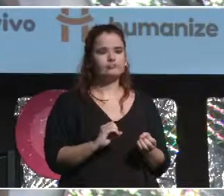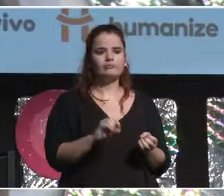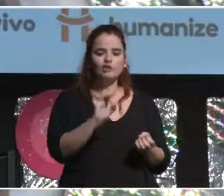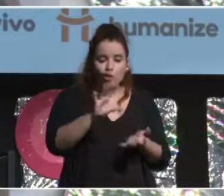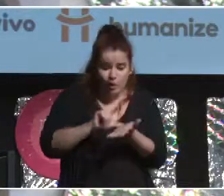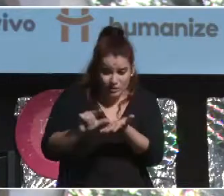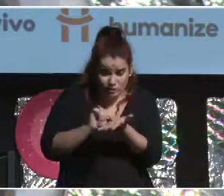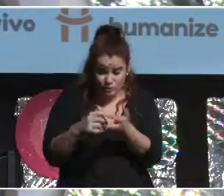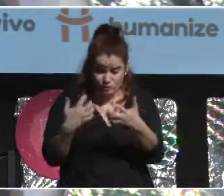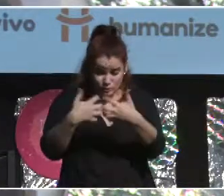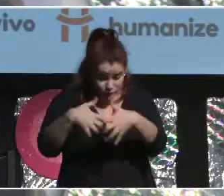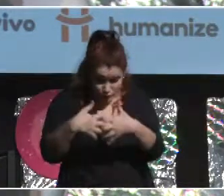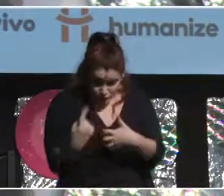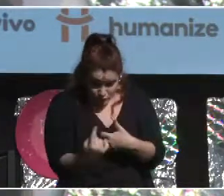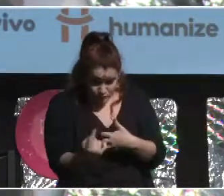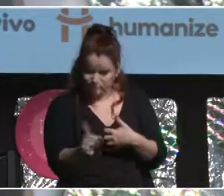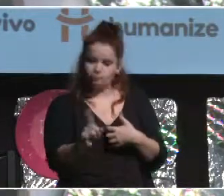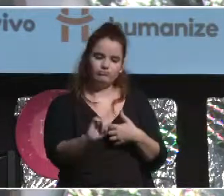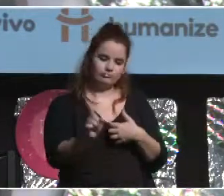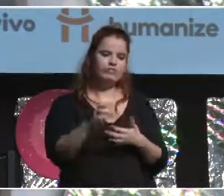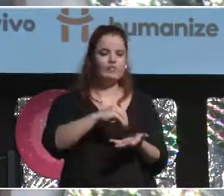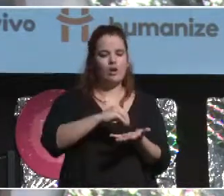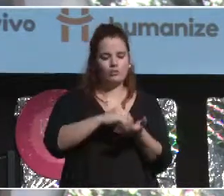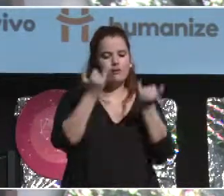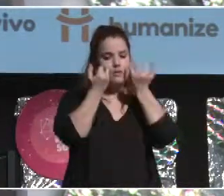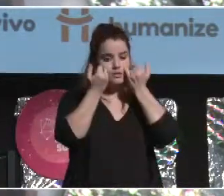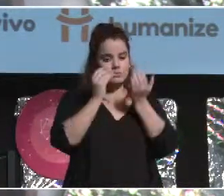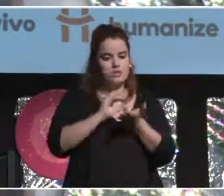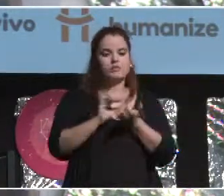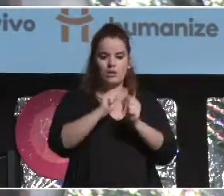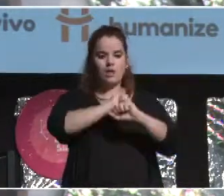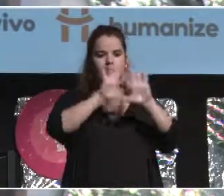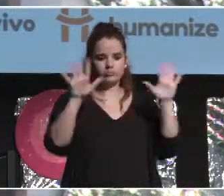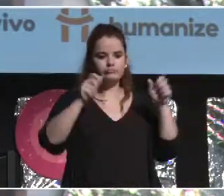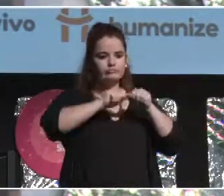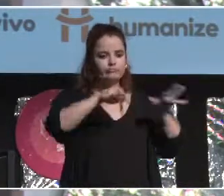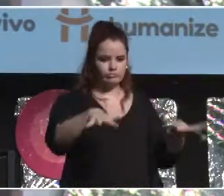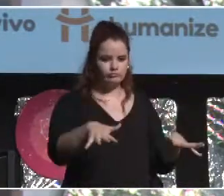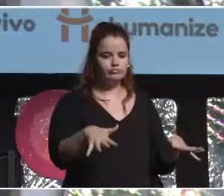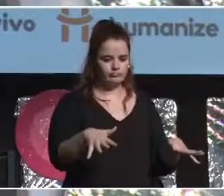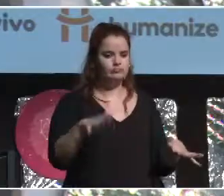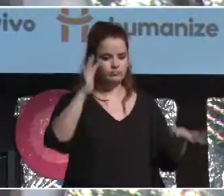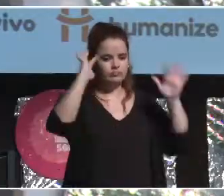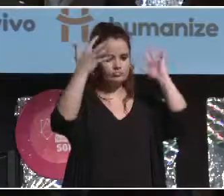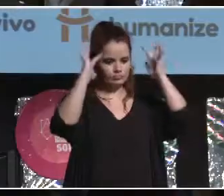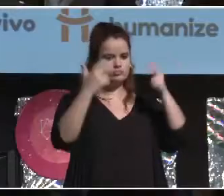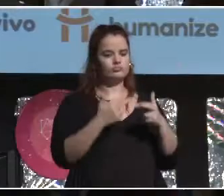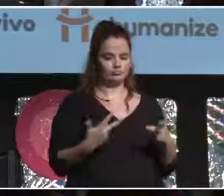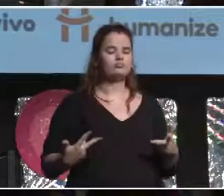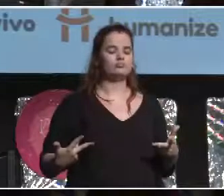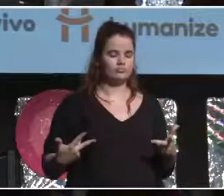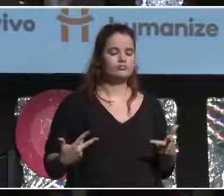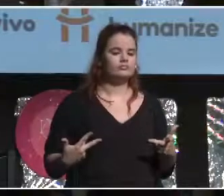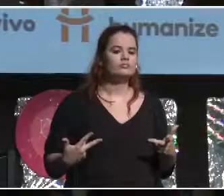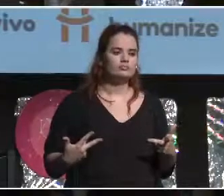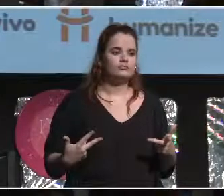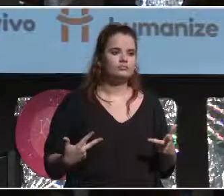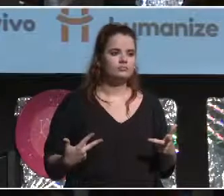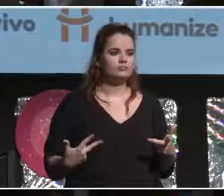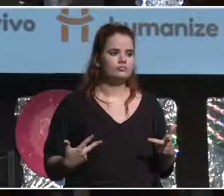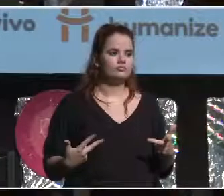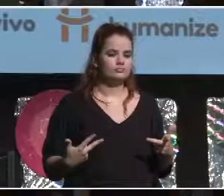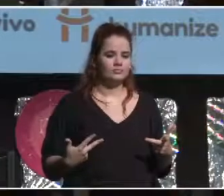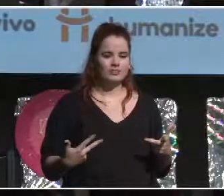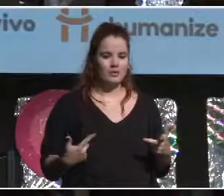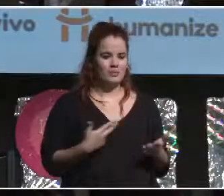para toma de decisiones. Ya también tenemos ahí el tema de medición a nivel de financiación, donde están los recursos que se están